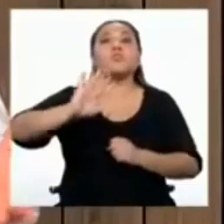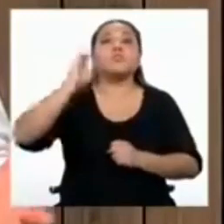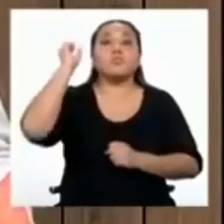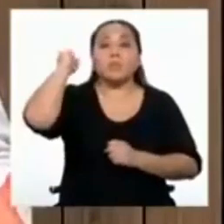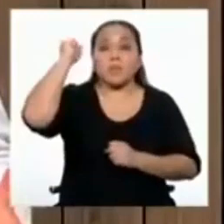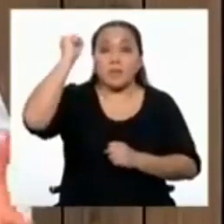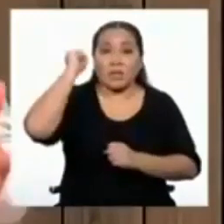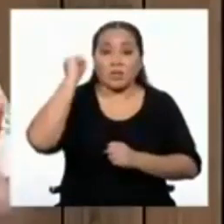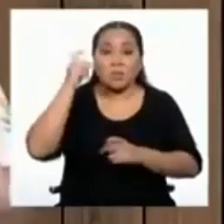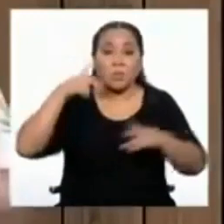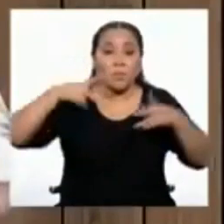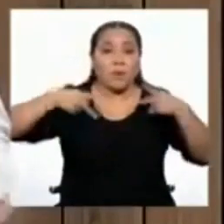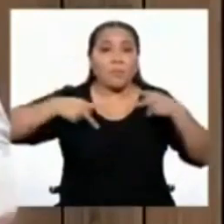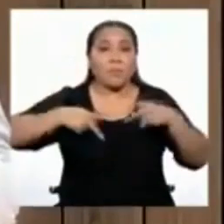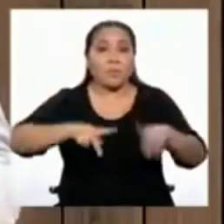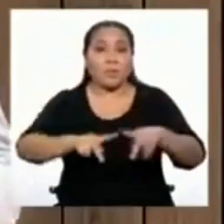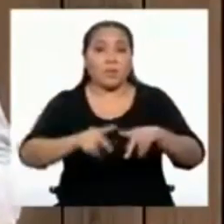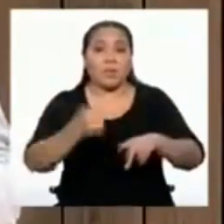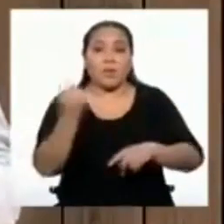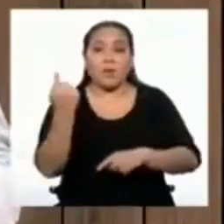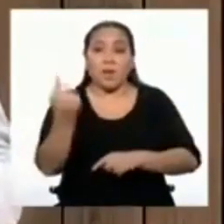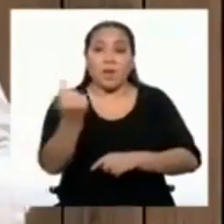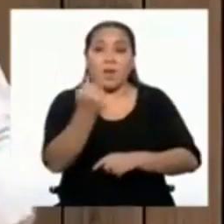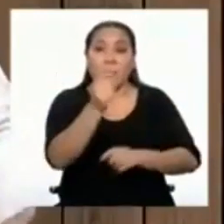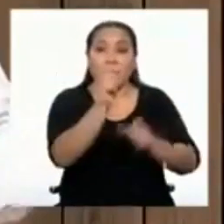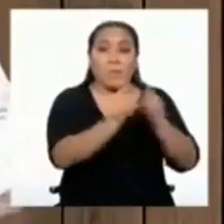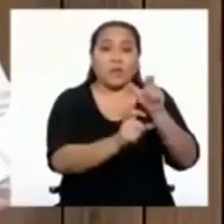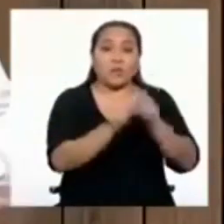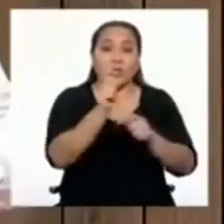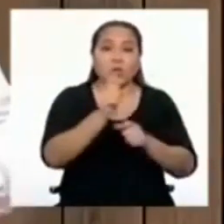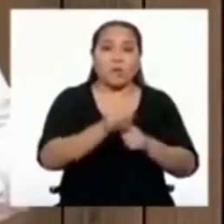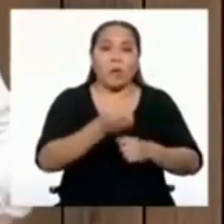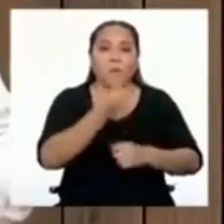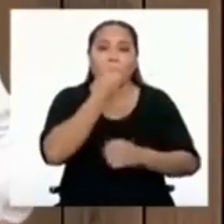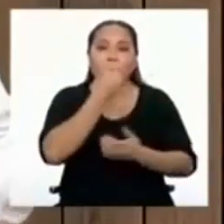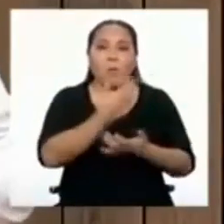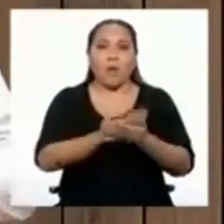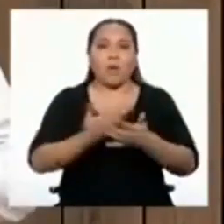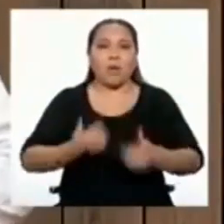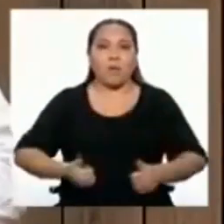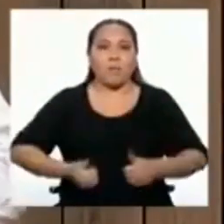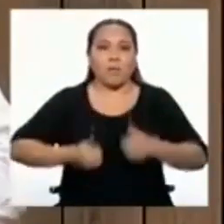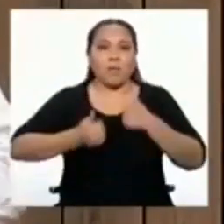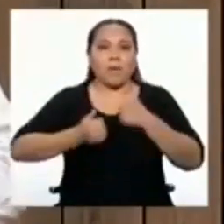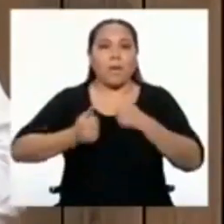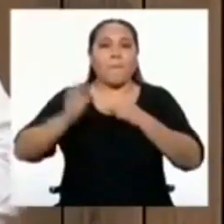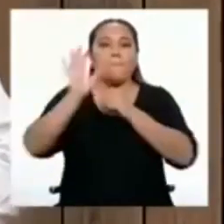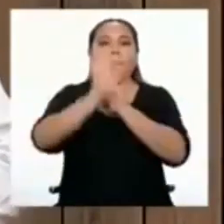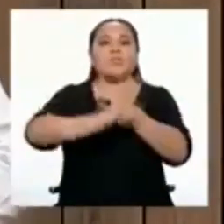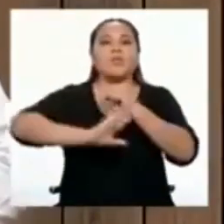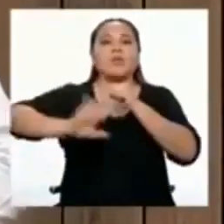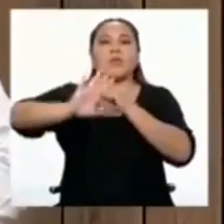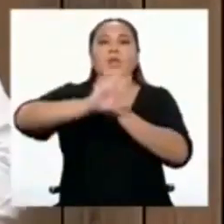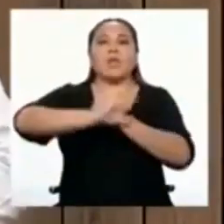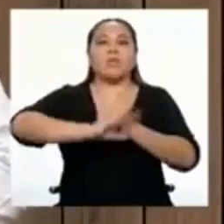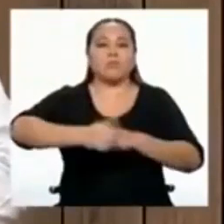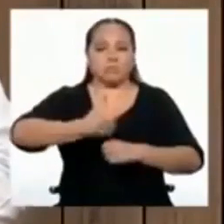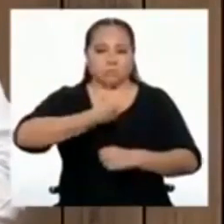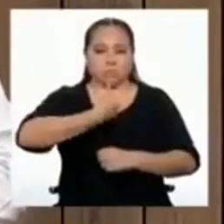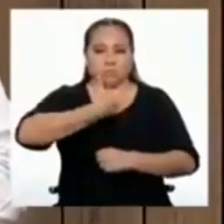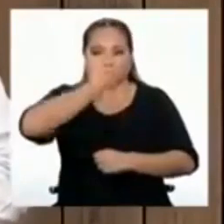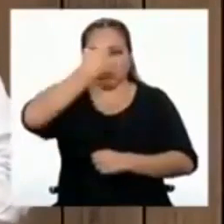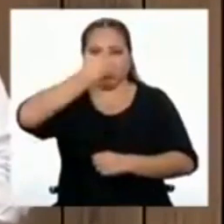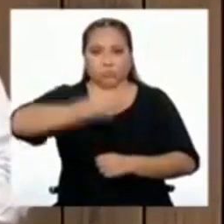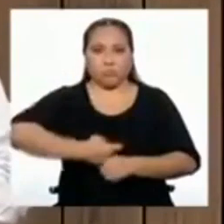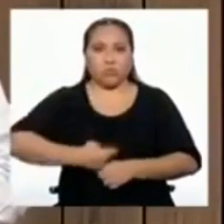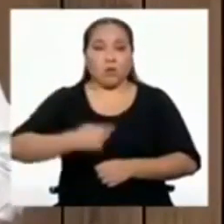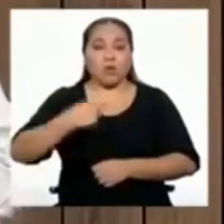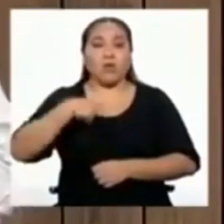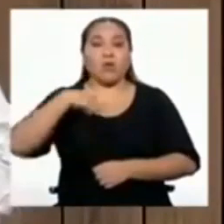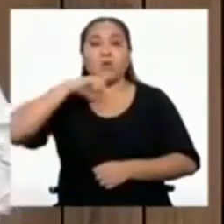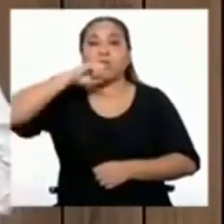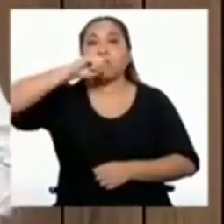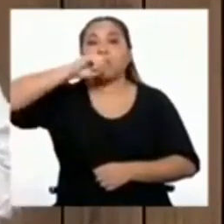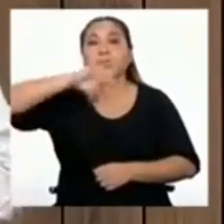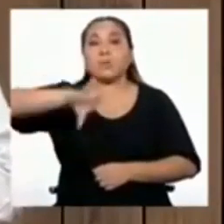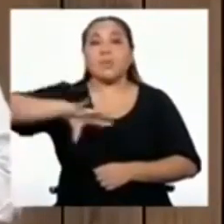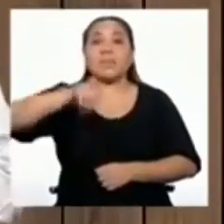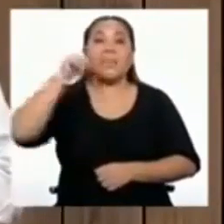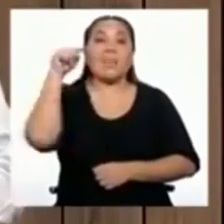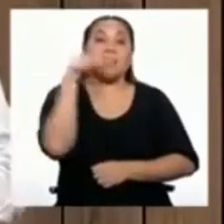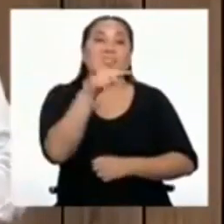permitiendo que tengamos una buena calidad de vida y protegiendo nuestra dignidad. Y todo lo que te acabo de mencionar